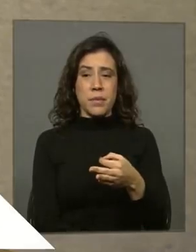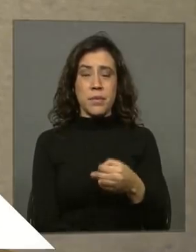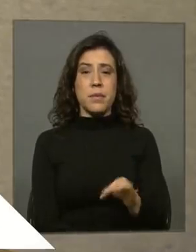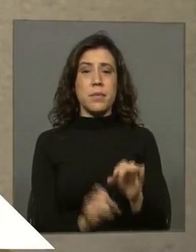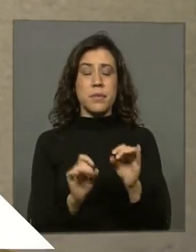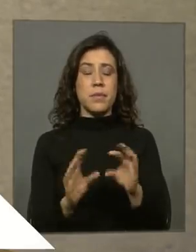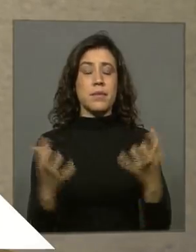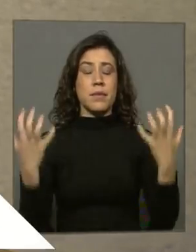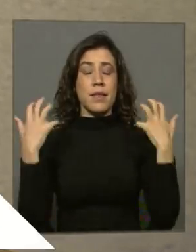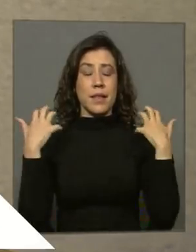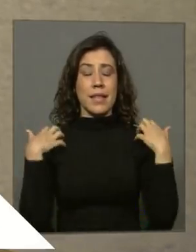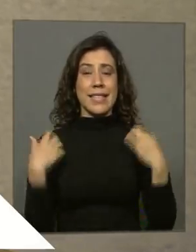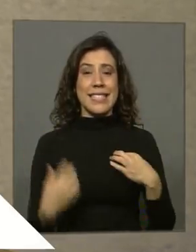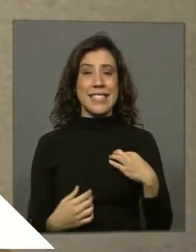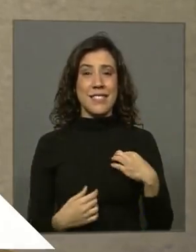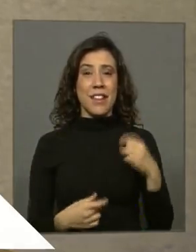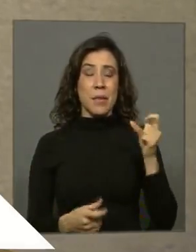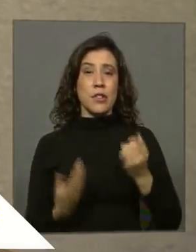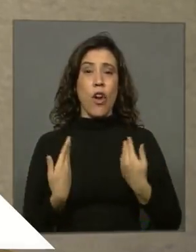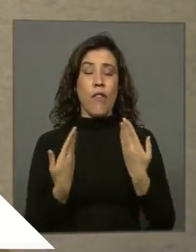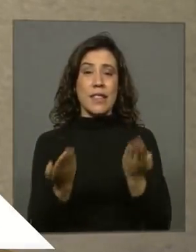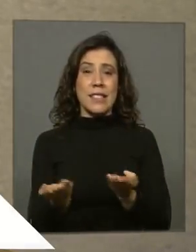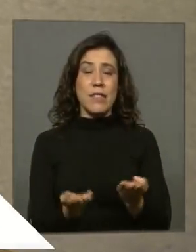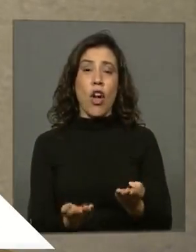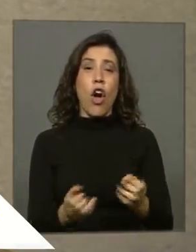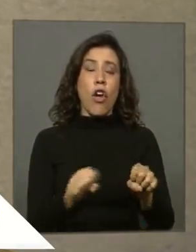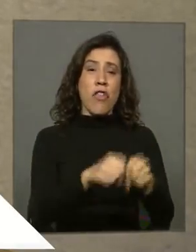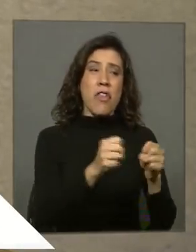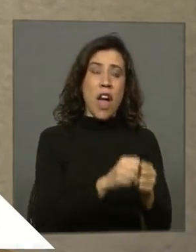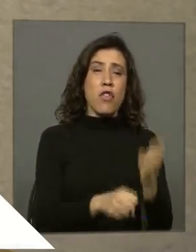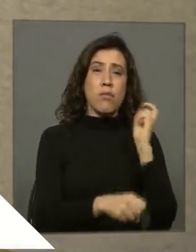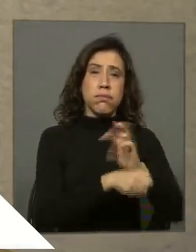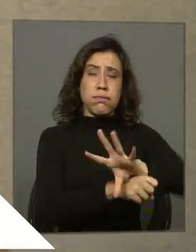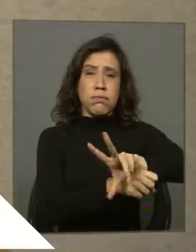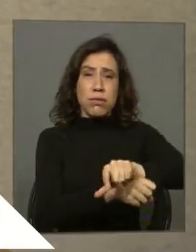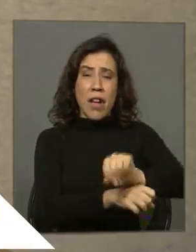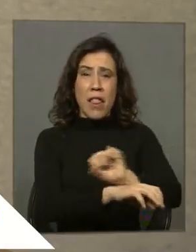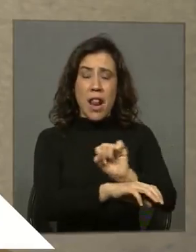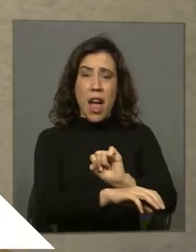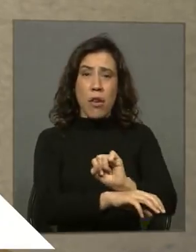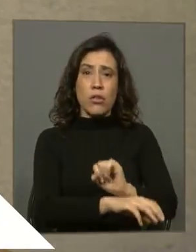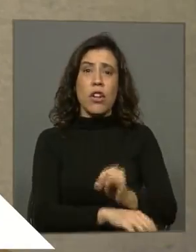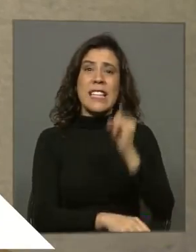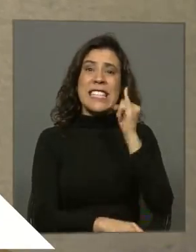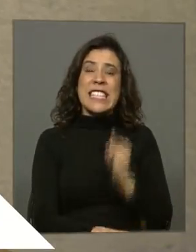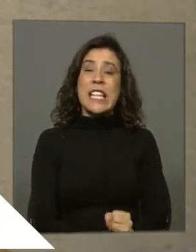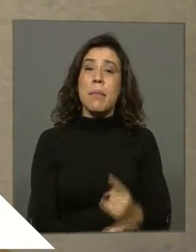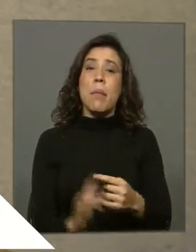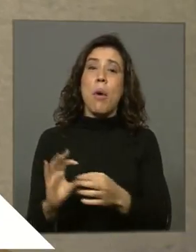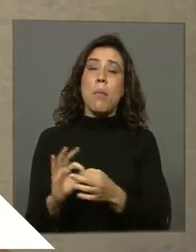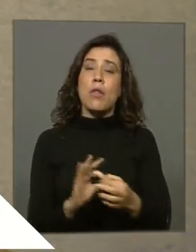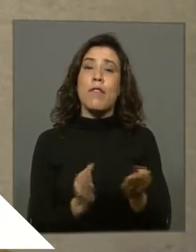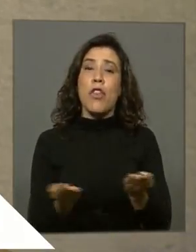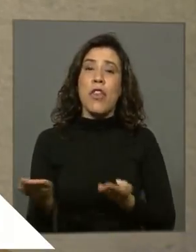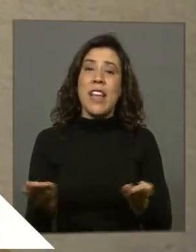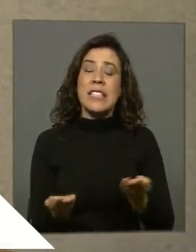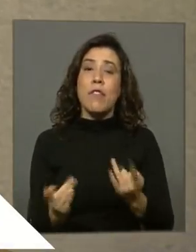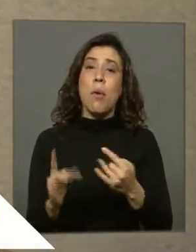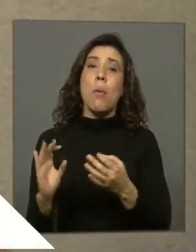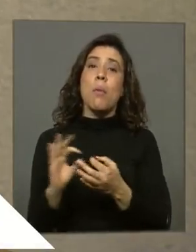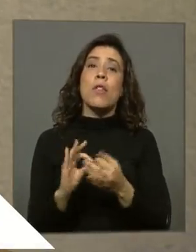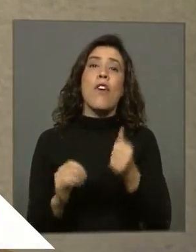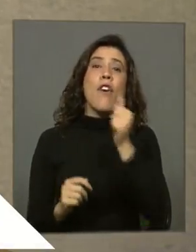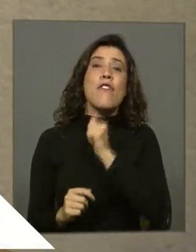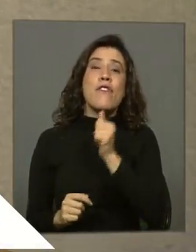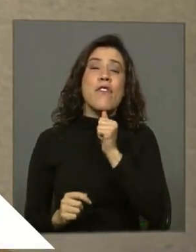establece la responsabilidad civil del proveedor por hurto robo o daño del vehículo coma siempre que sea con ocasión del servicio y a consecuencia